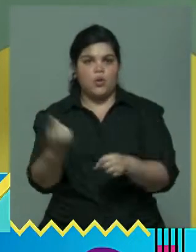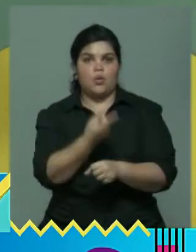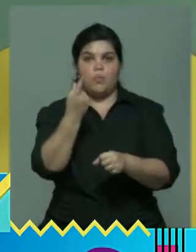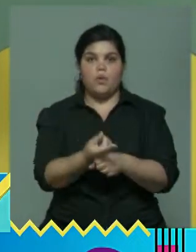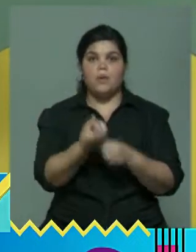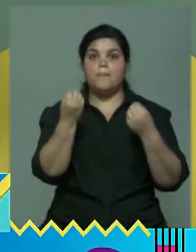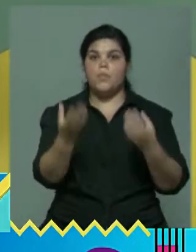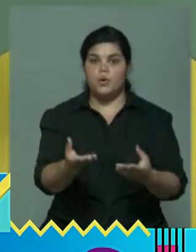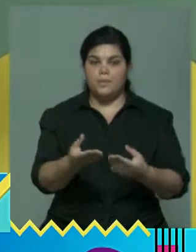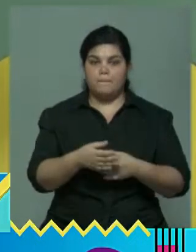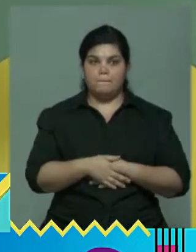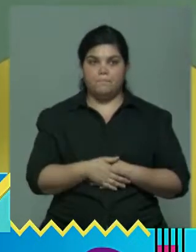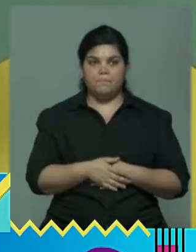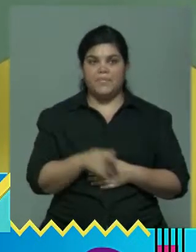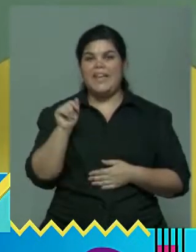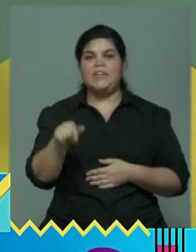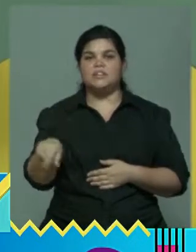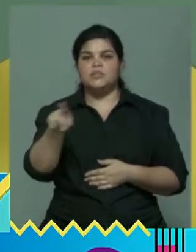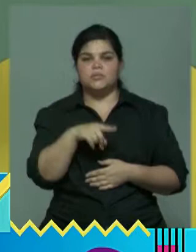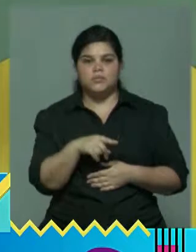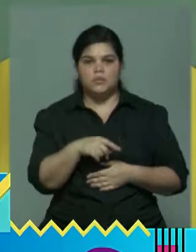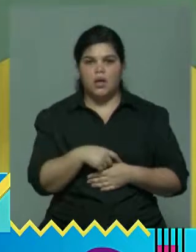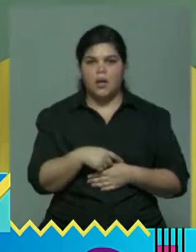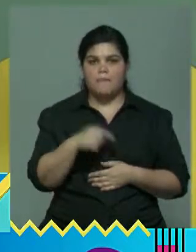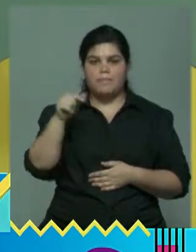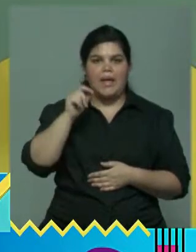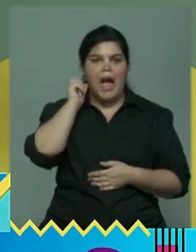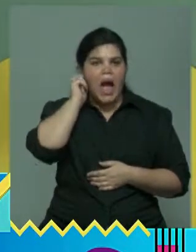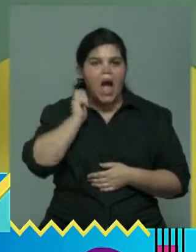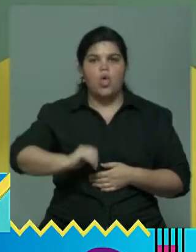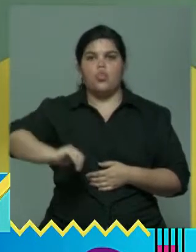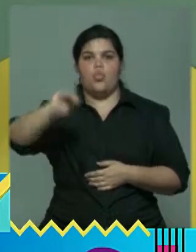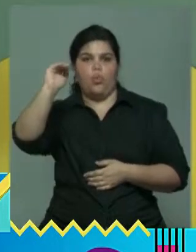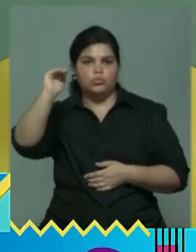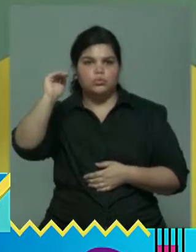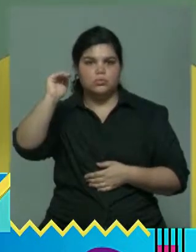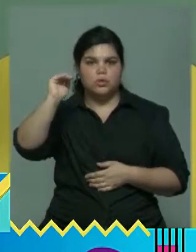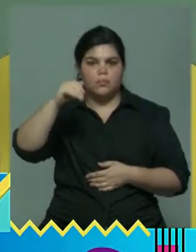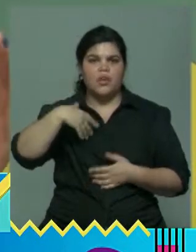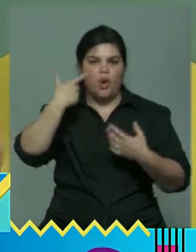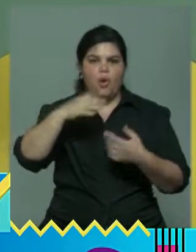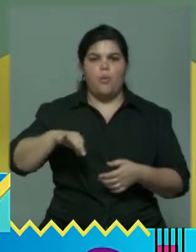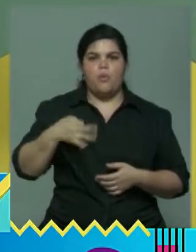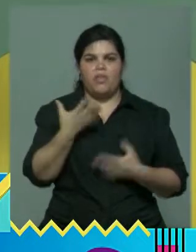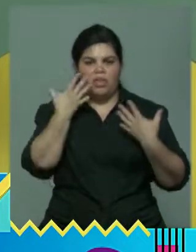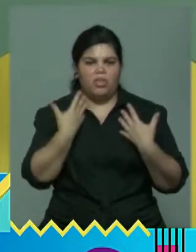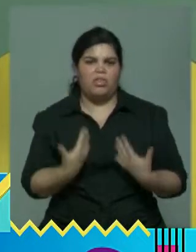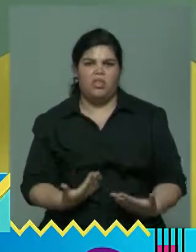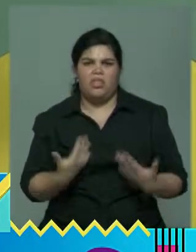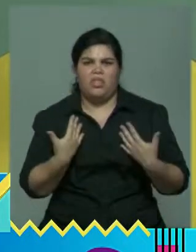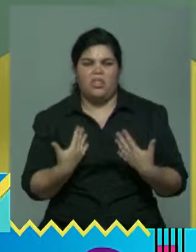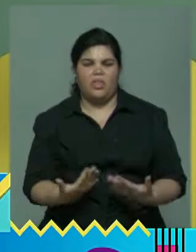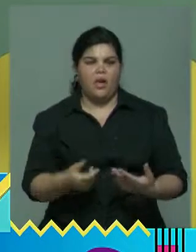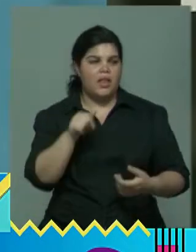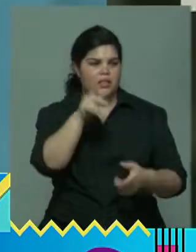llegan digamos, rajuñando la adultez con un deterioro en su vida desde todos una los vulneración de